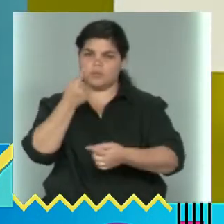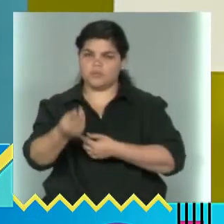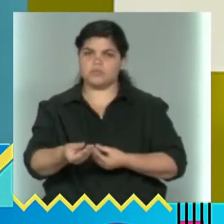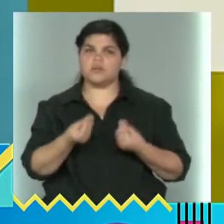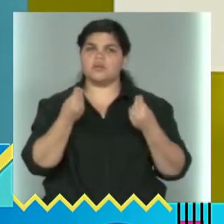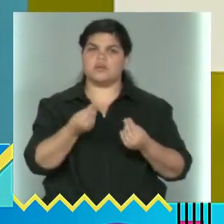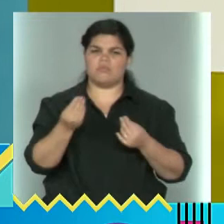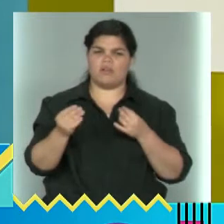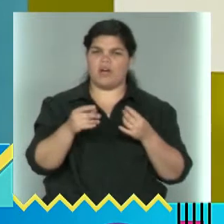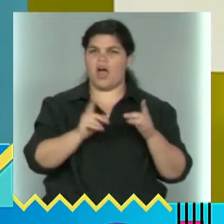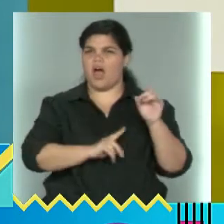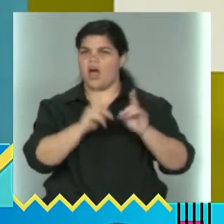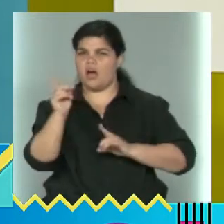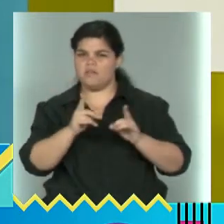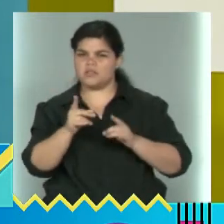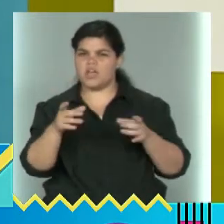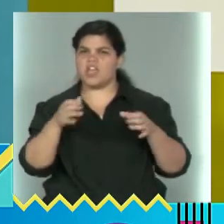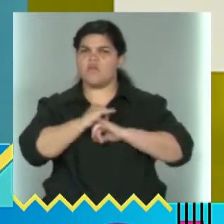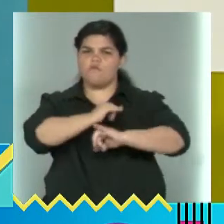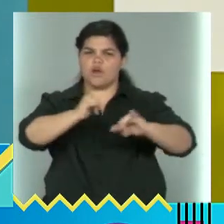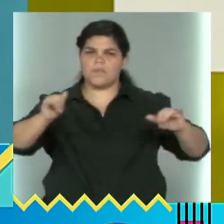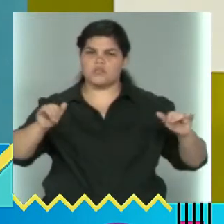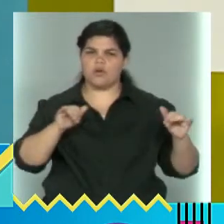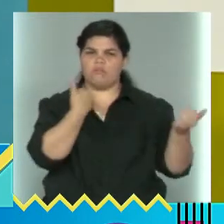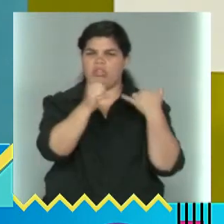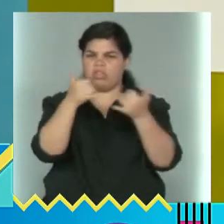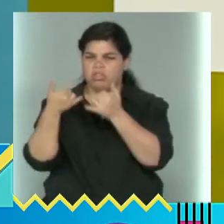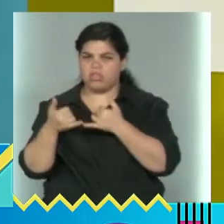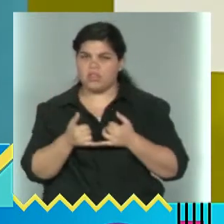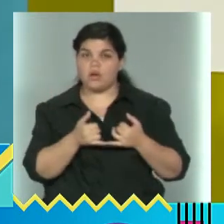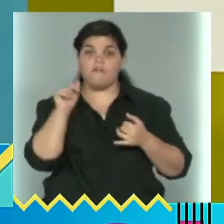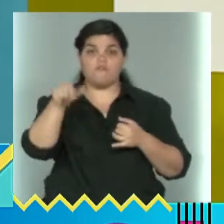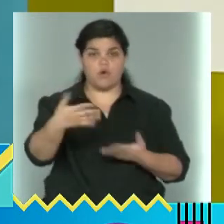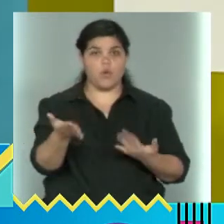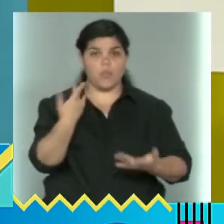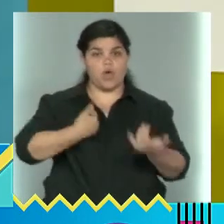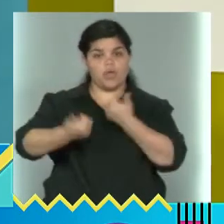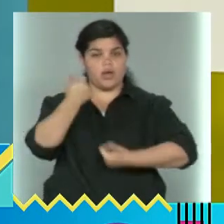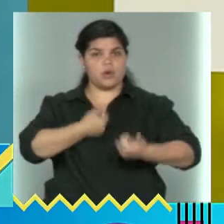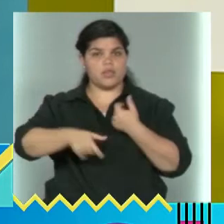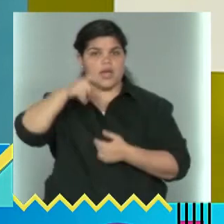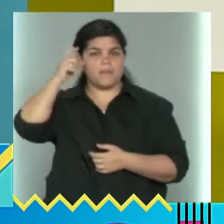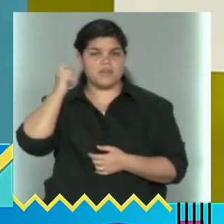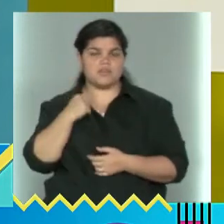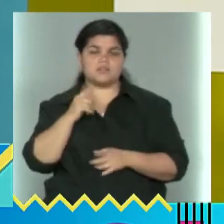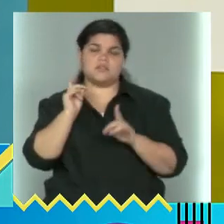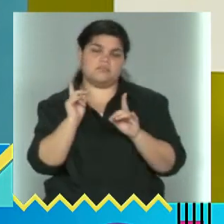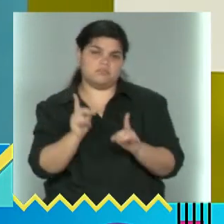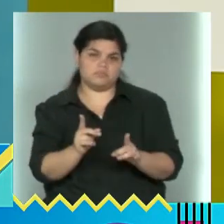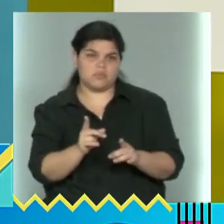manipulación mediática, ¿no? De la utilización de la información, y quizás vos de tu experiencia puedas transmitir, más allá de lo que vemos en la